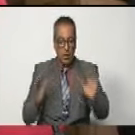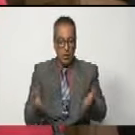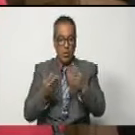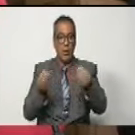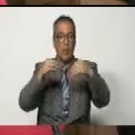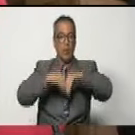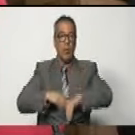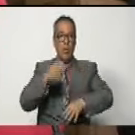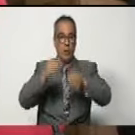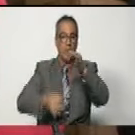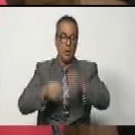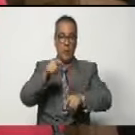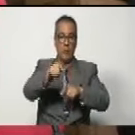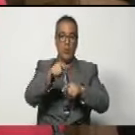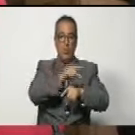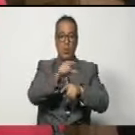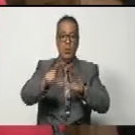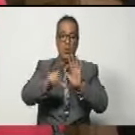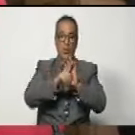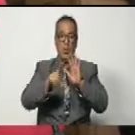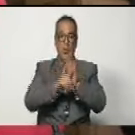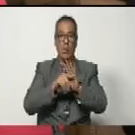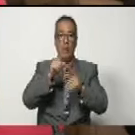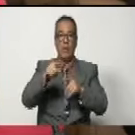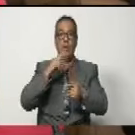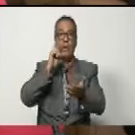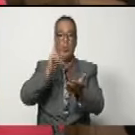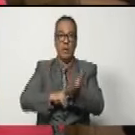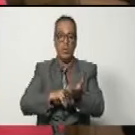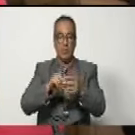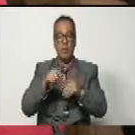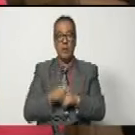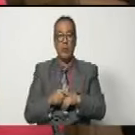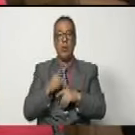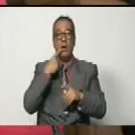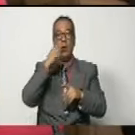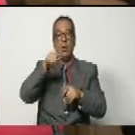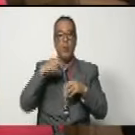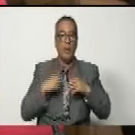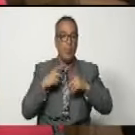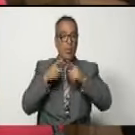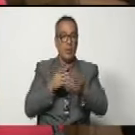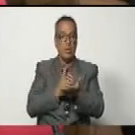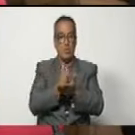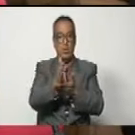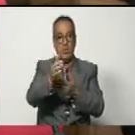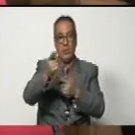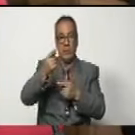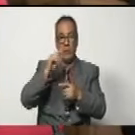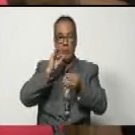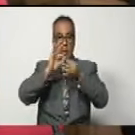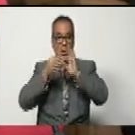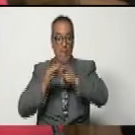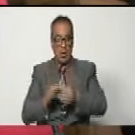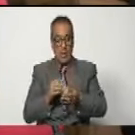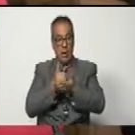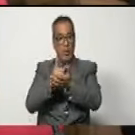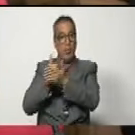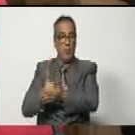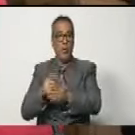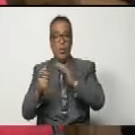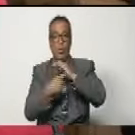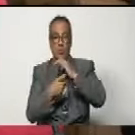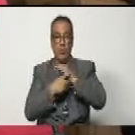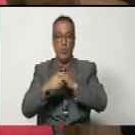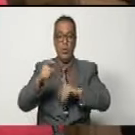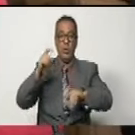acuerdos judiciales o extrajudiciales cuando sea admisible por la ley. Para tal fin, deberá contar con intérpretes, apoyos técnicos